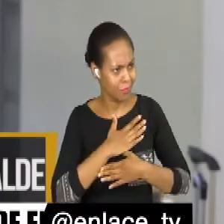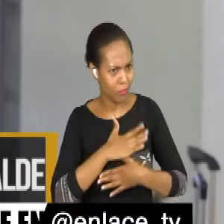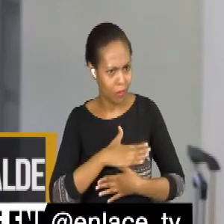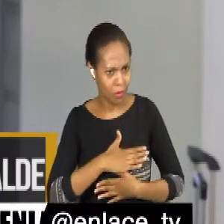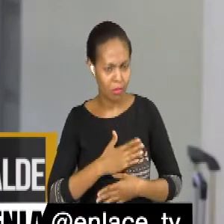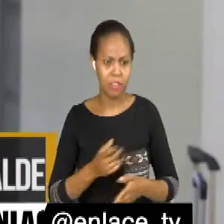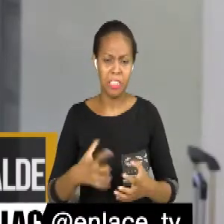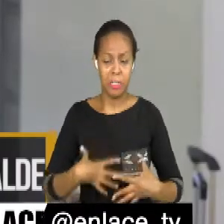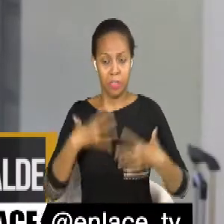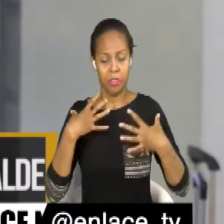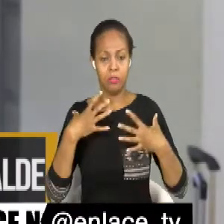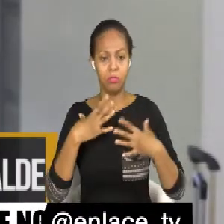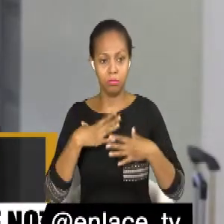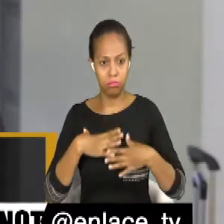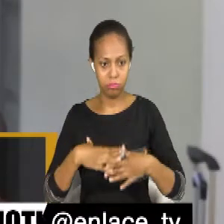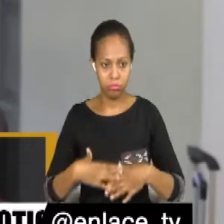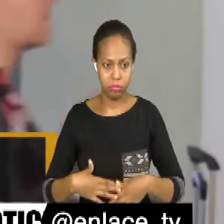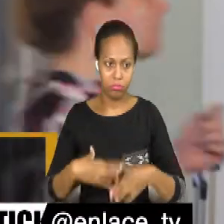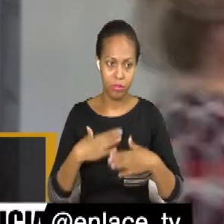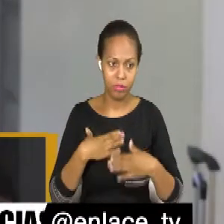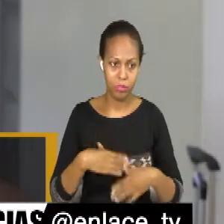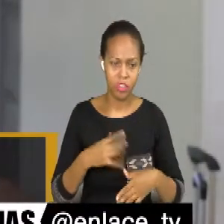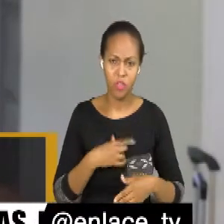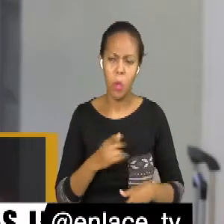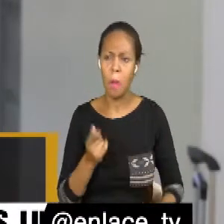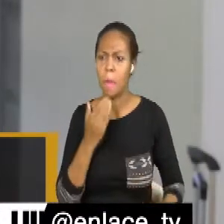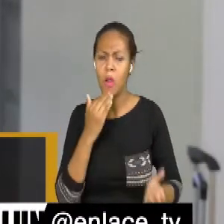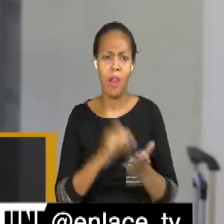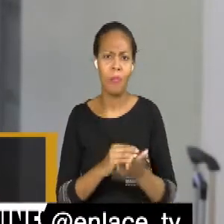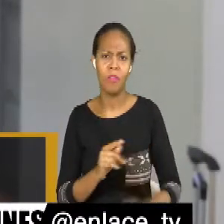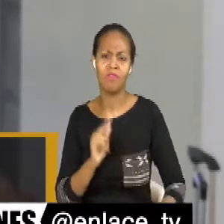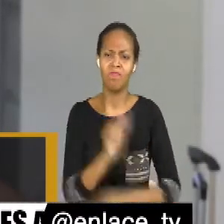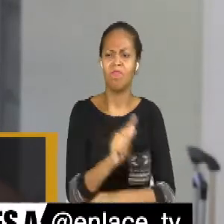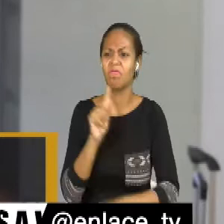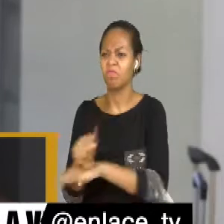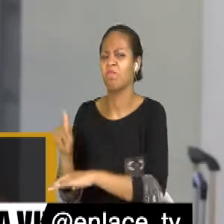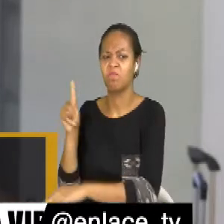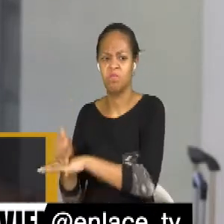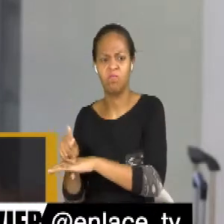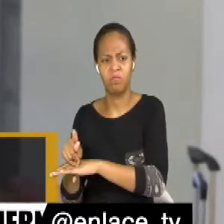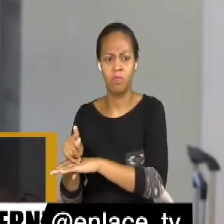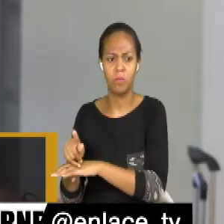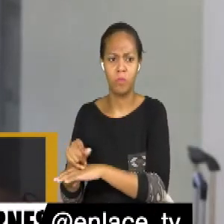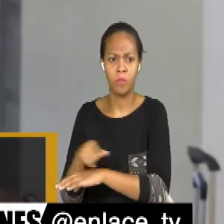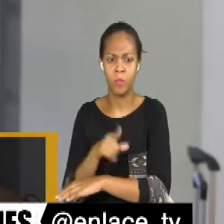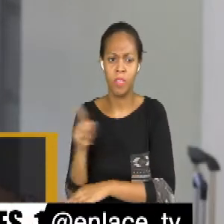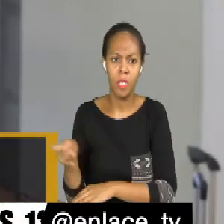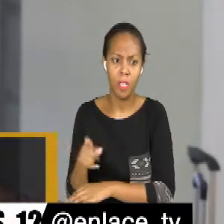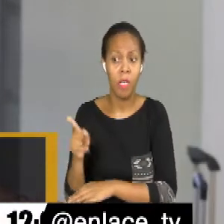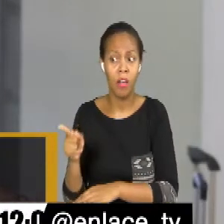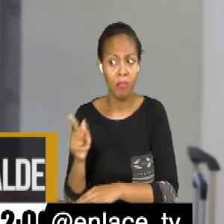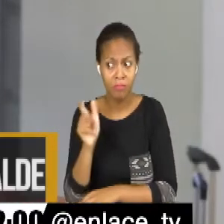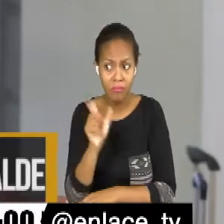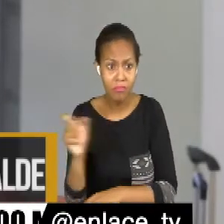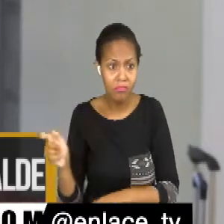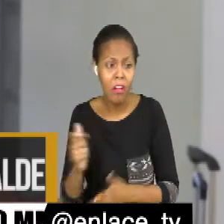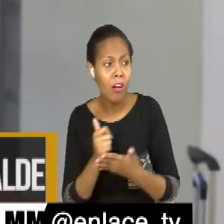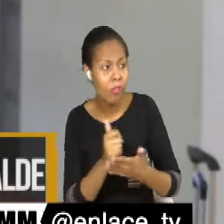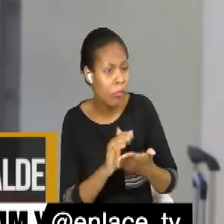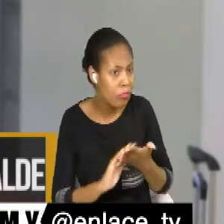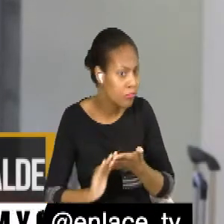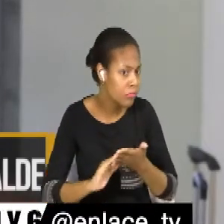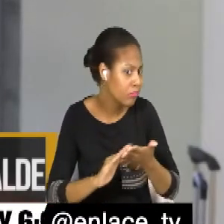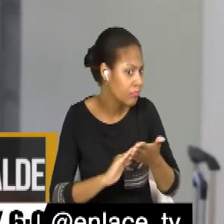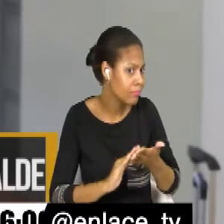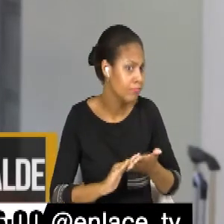espíritus, segundo, que no es agrediendo al que está buscando la intermediación, una intermediación que yo